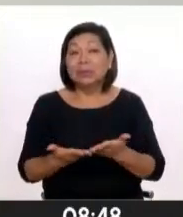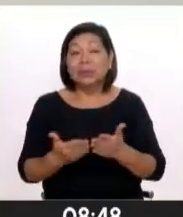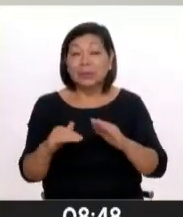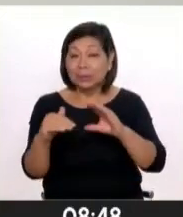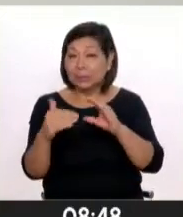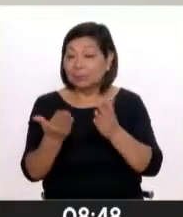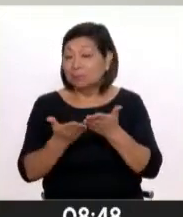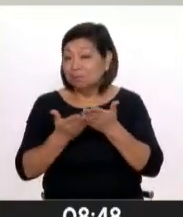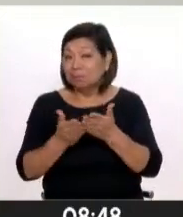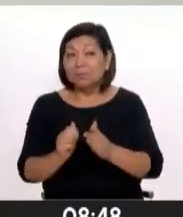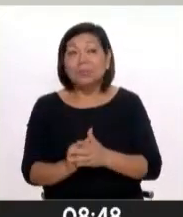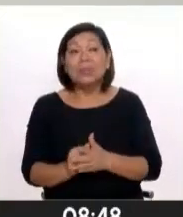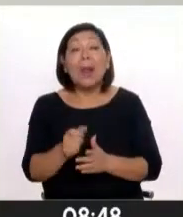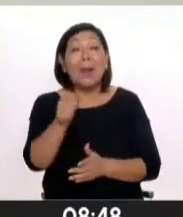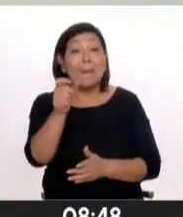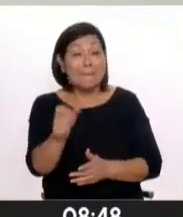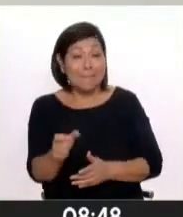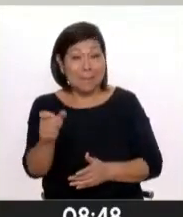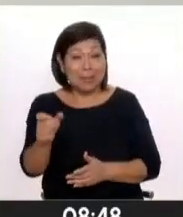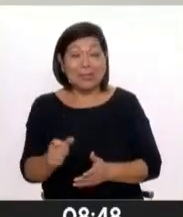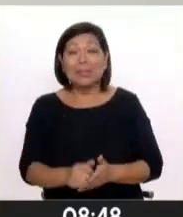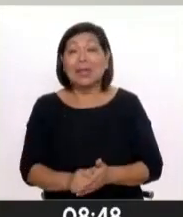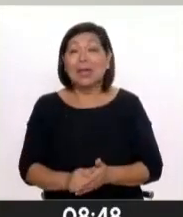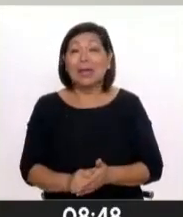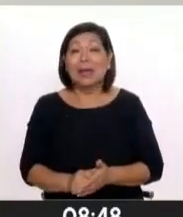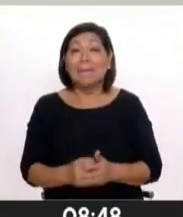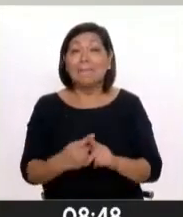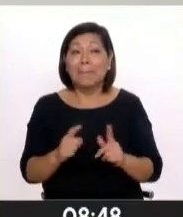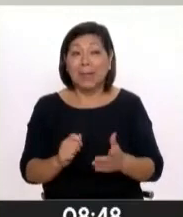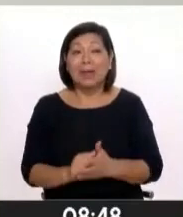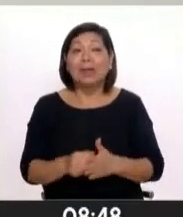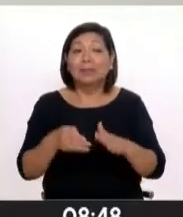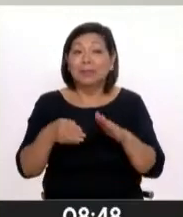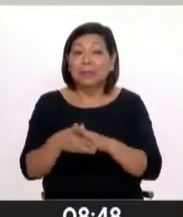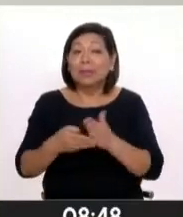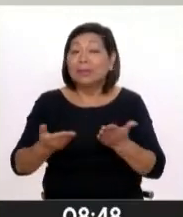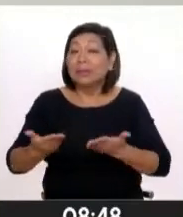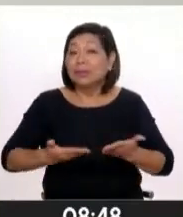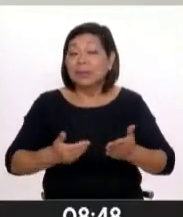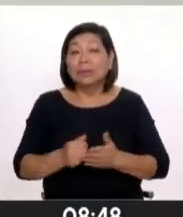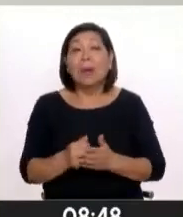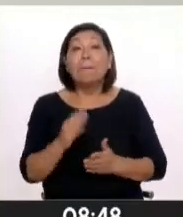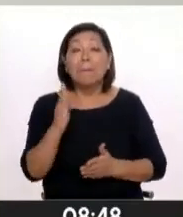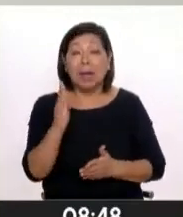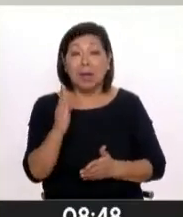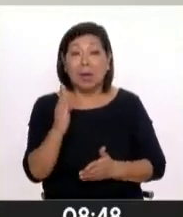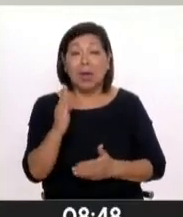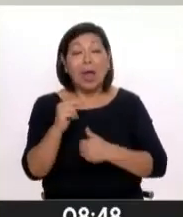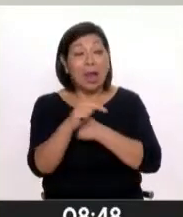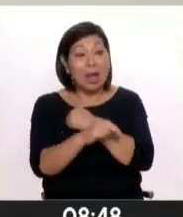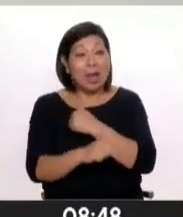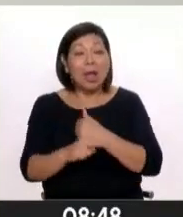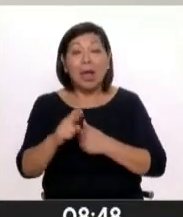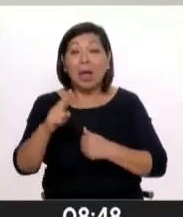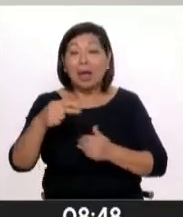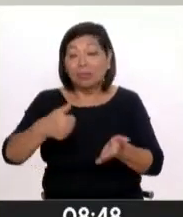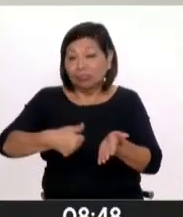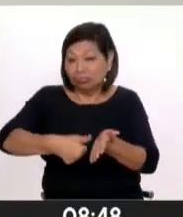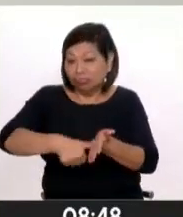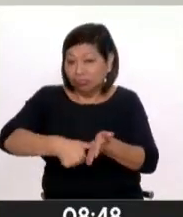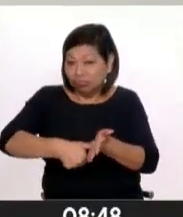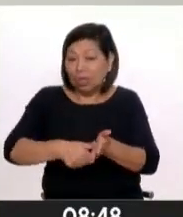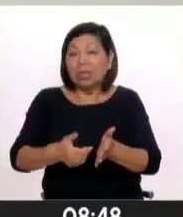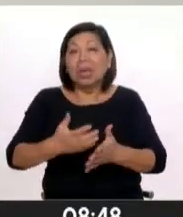plataformas. La población, como le mencionó, accede a servicios del Banco de la Nación, a la RENIE, al Seguro